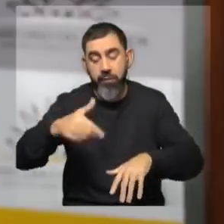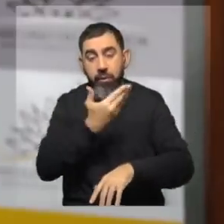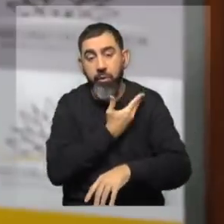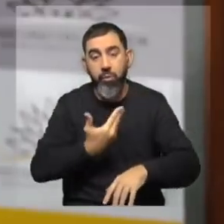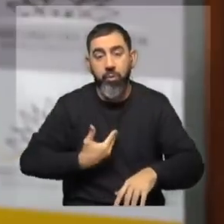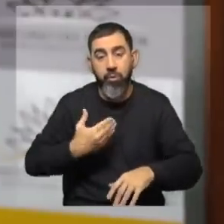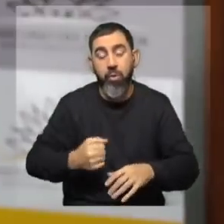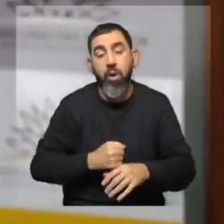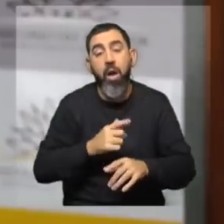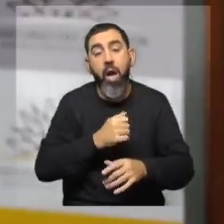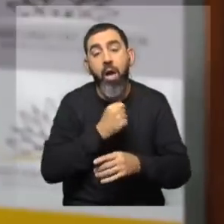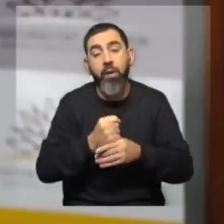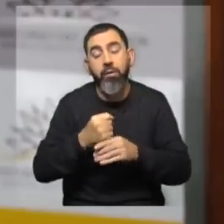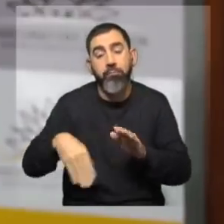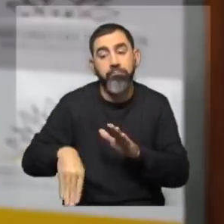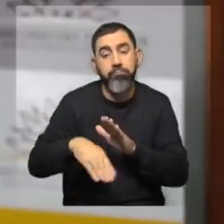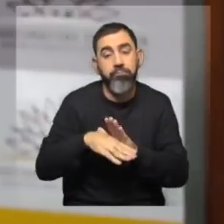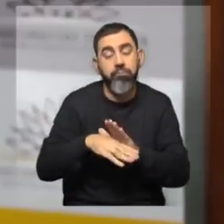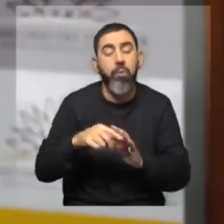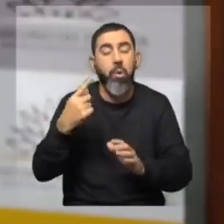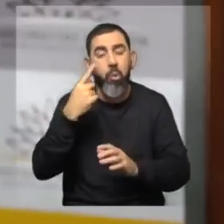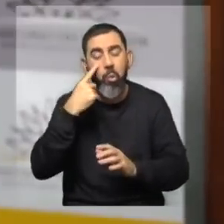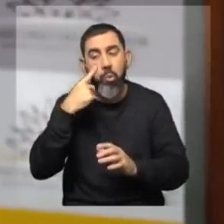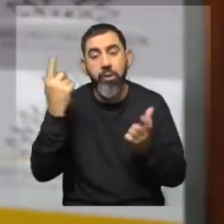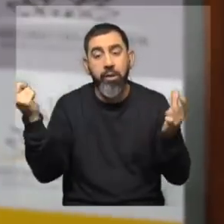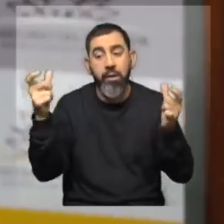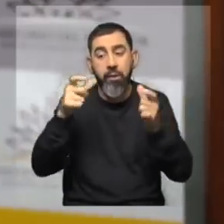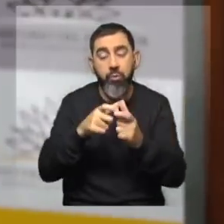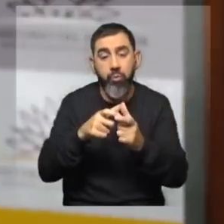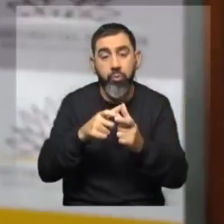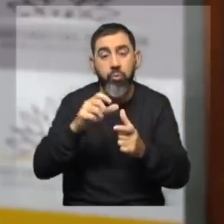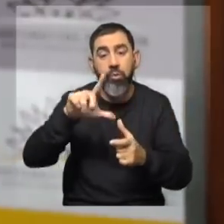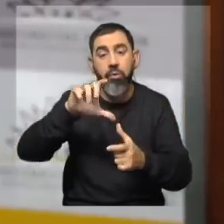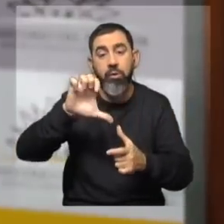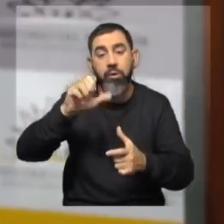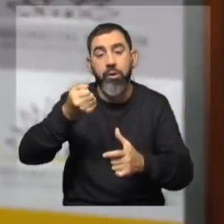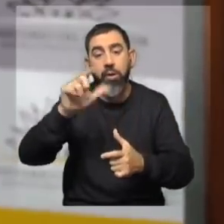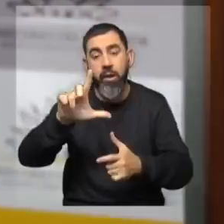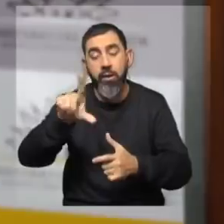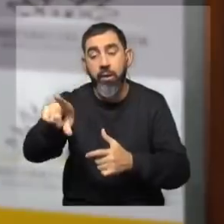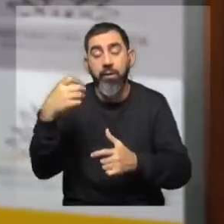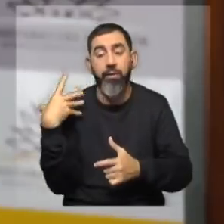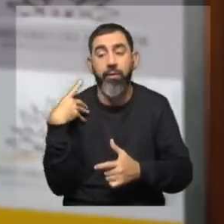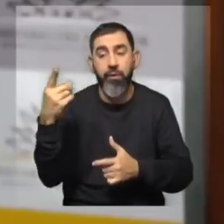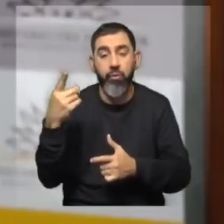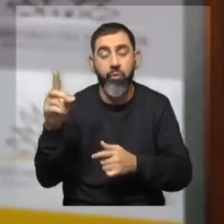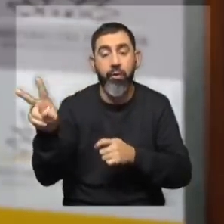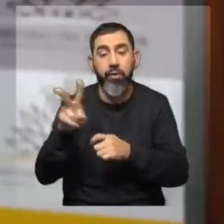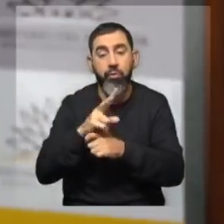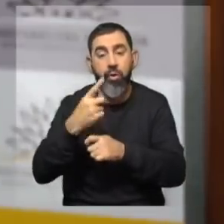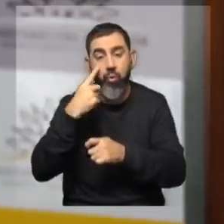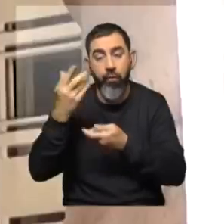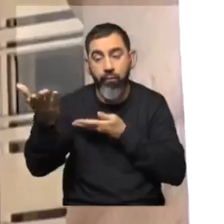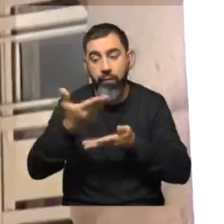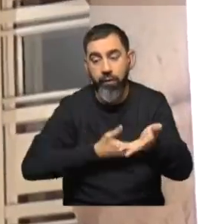hasta hacer cesado luego de que tomara estado público una reunión que mantuvo con Gustavo leal exdirector de seguridad y